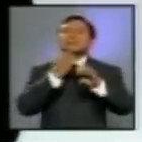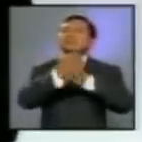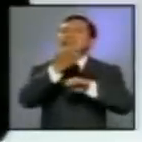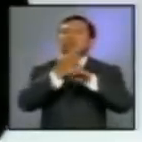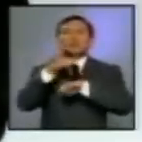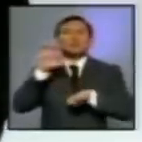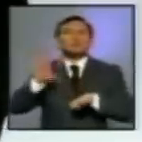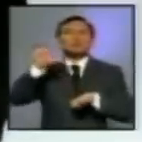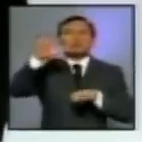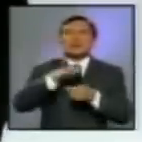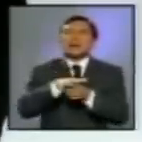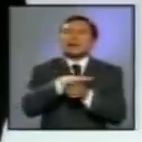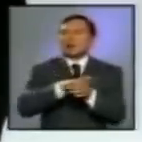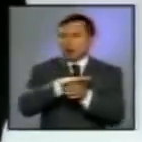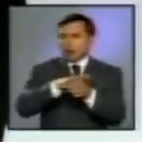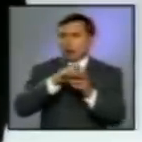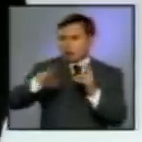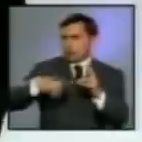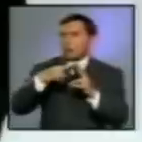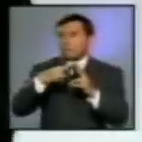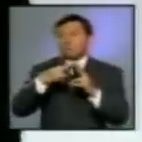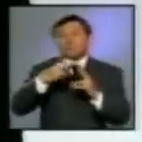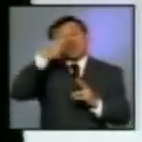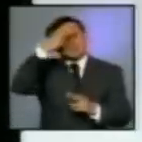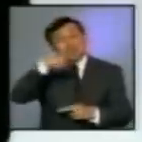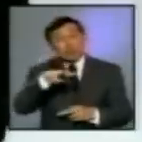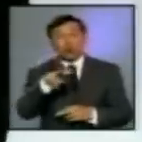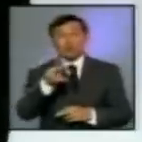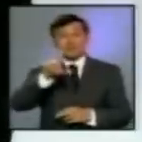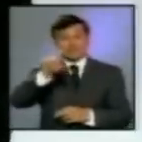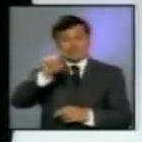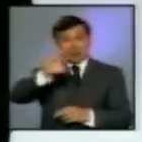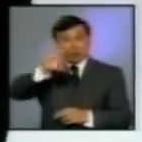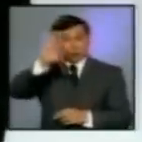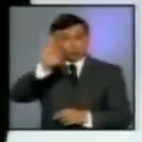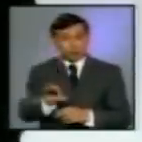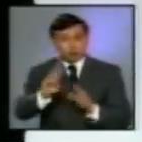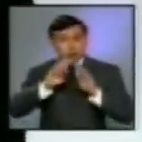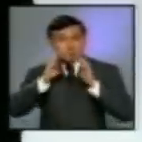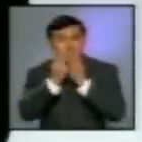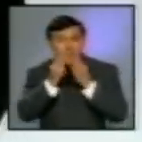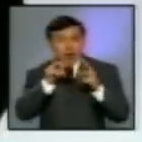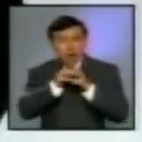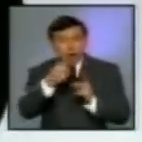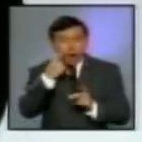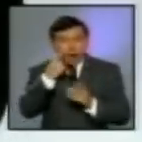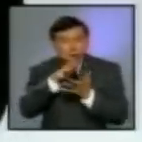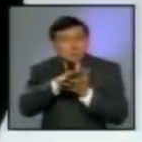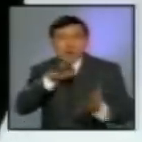México el 70% de los homicidios por crimen organizado se cometen solamente en 7 estados y